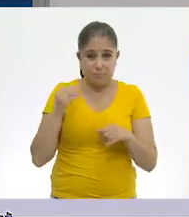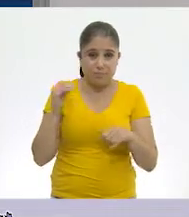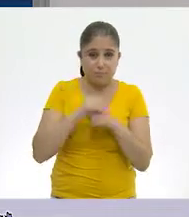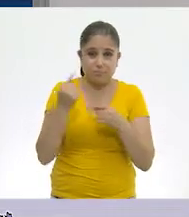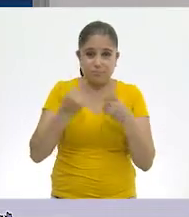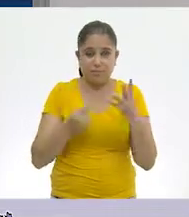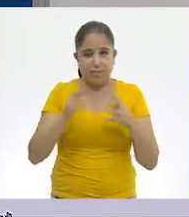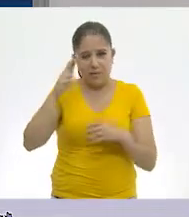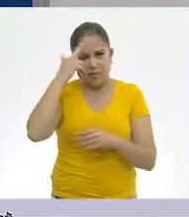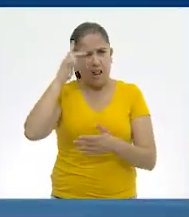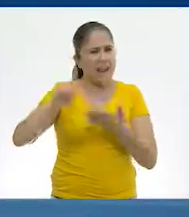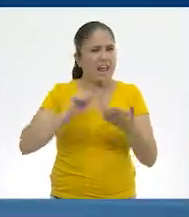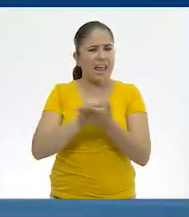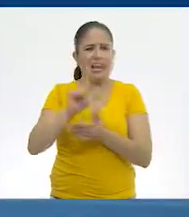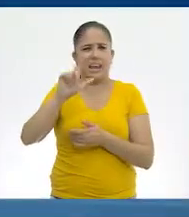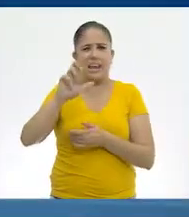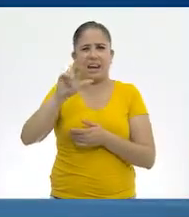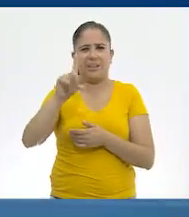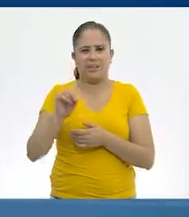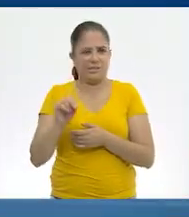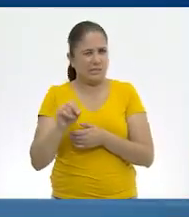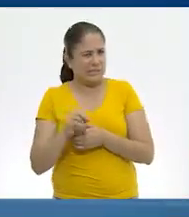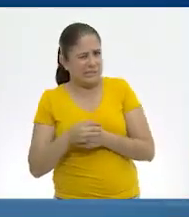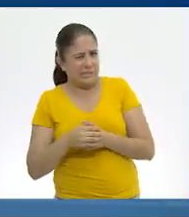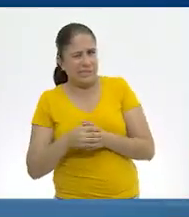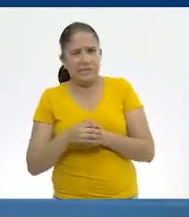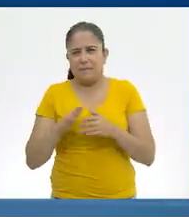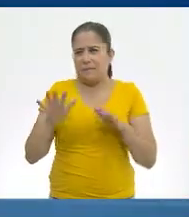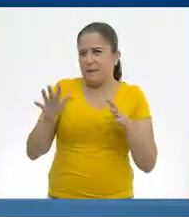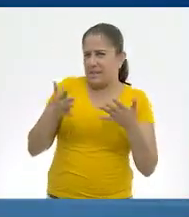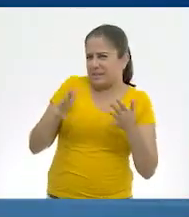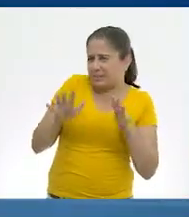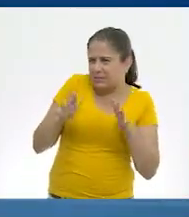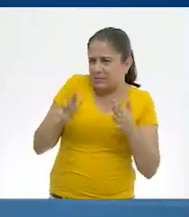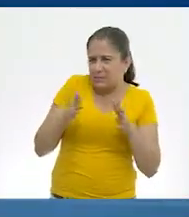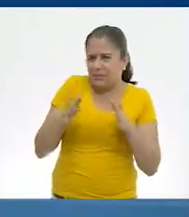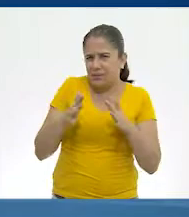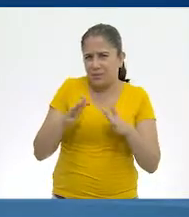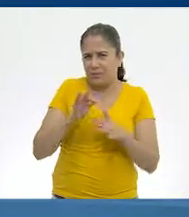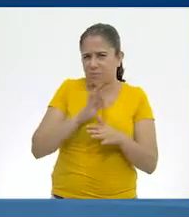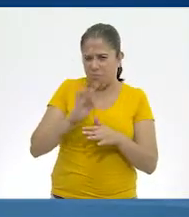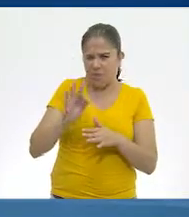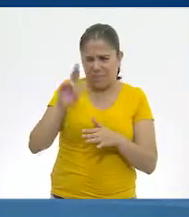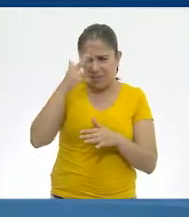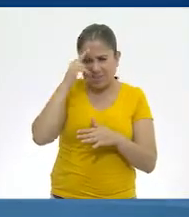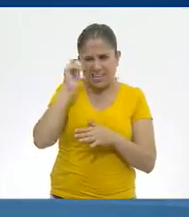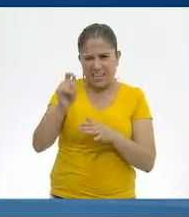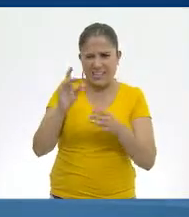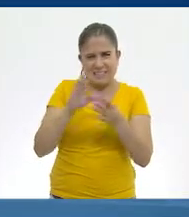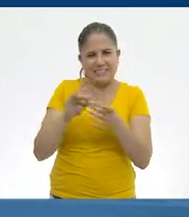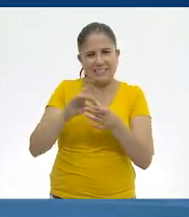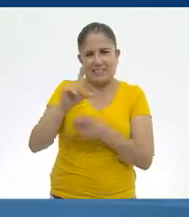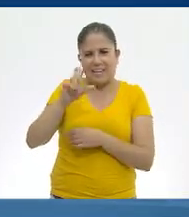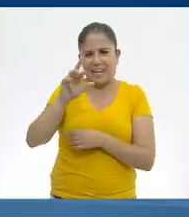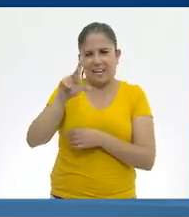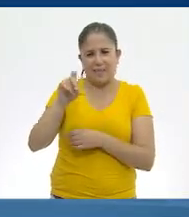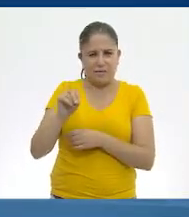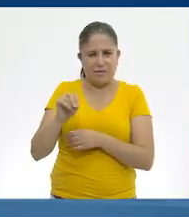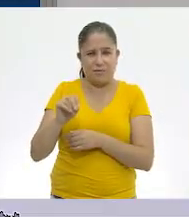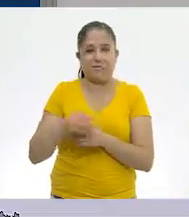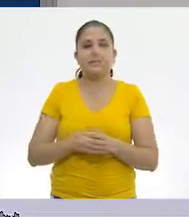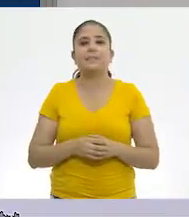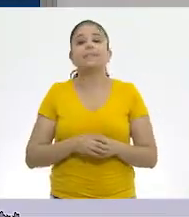acuerdan de la Ley Lerdo? Más o menos, maestra. ¿Nos podría recordar un poco de lo que hablaba?